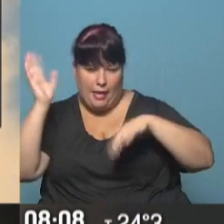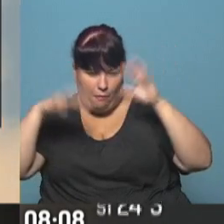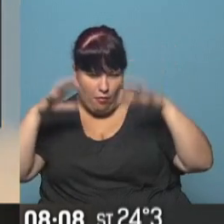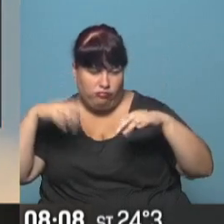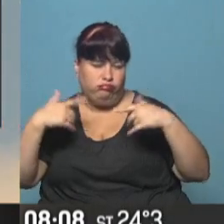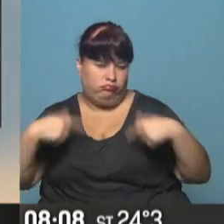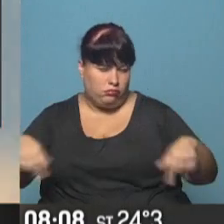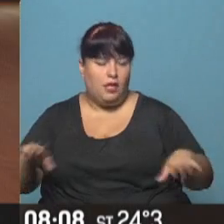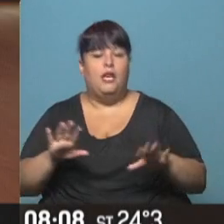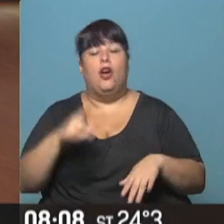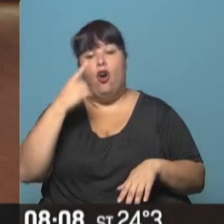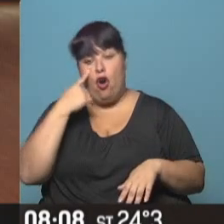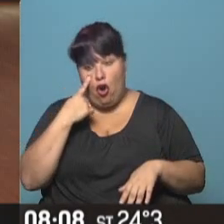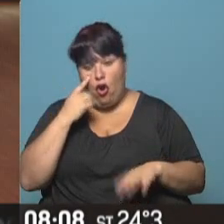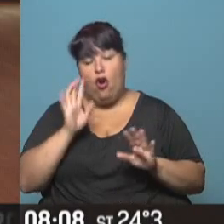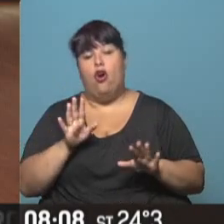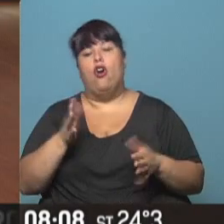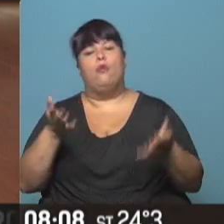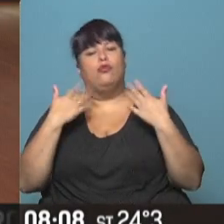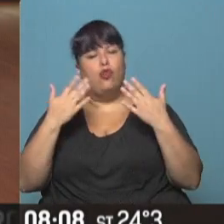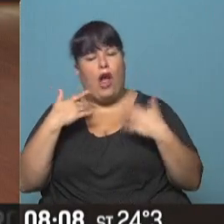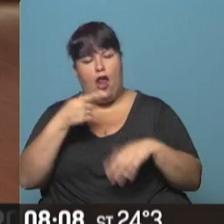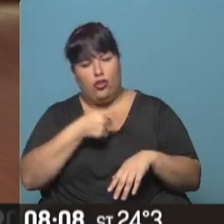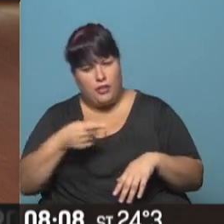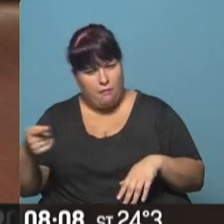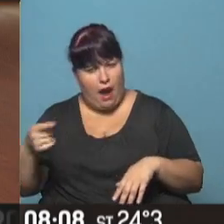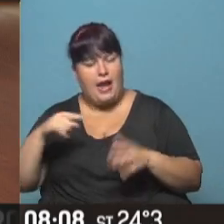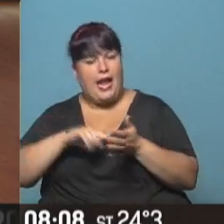condiciones meteorológicas. Atención entonces, mucho calor esta semana sobre la ciudad de Buenos Aires.